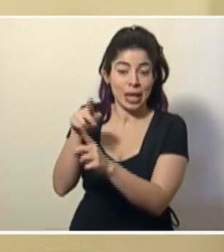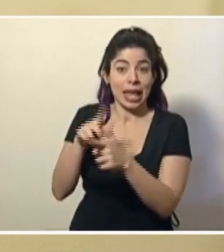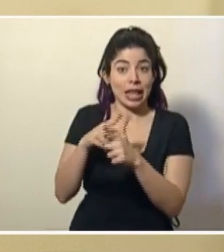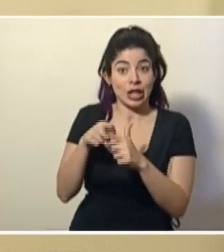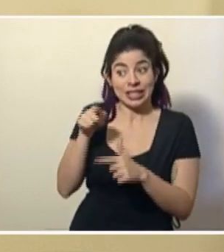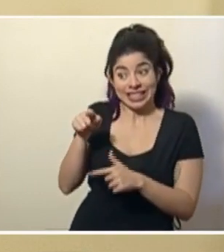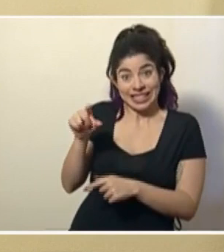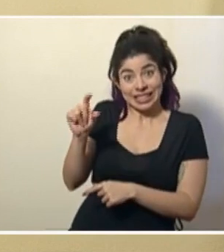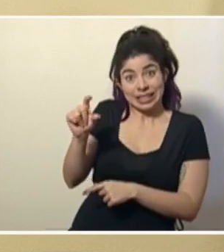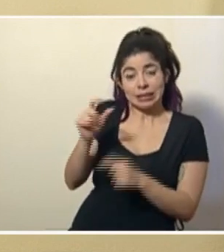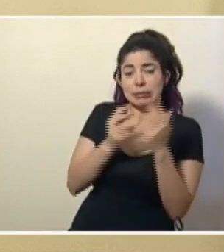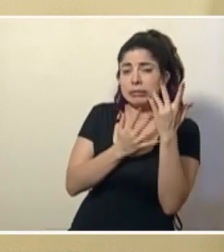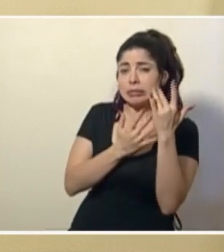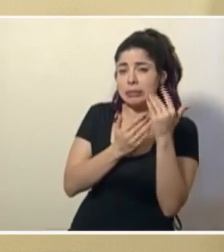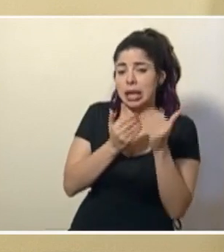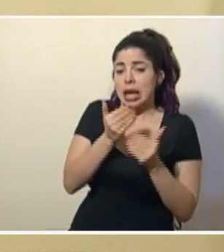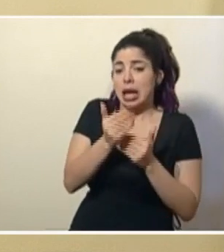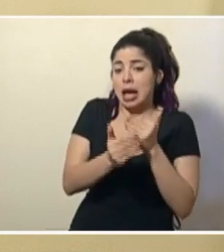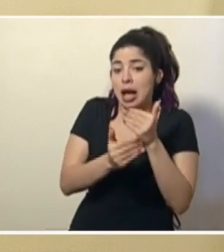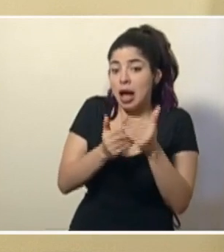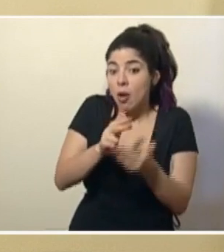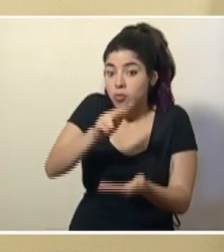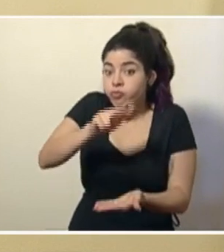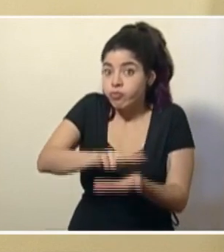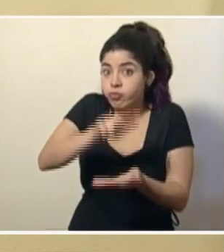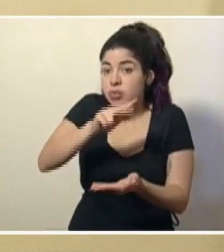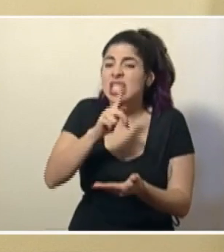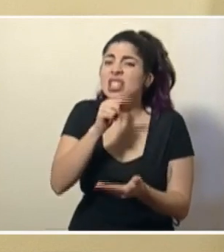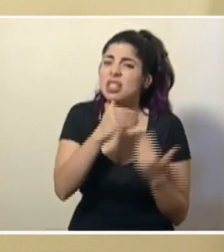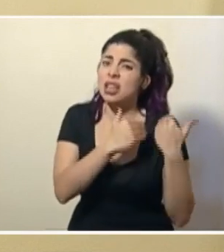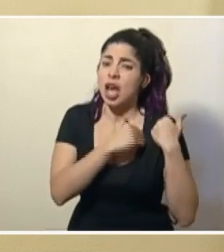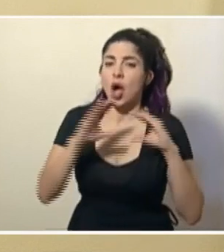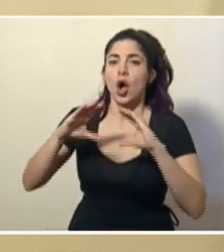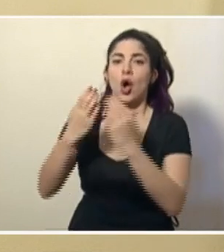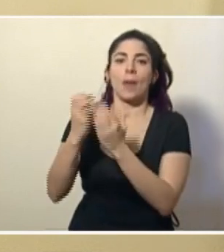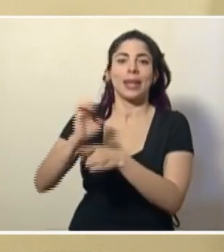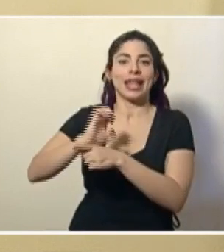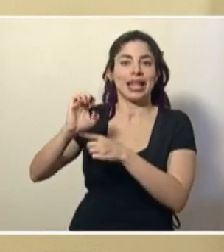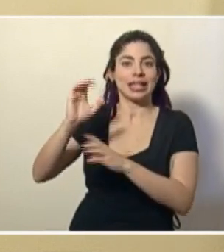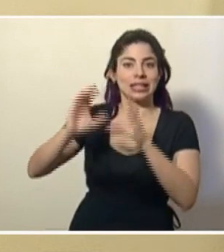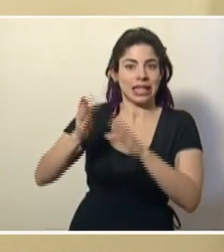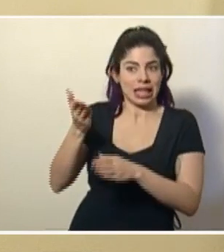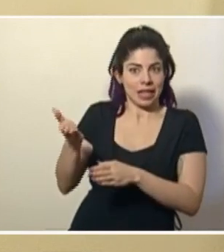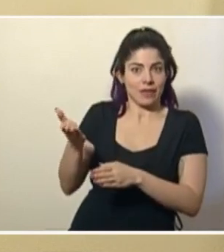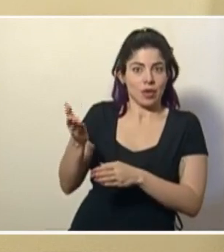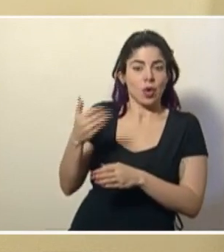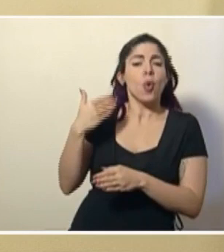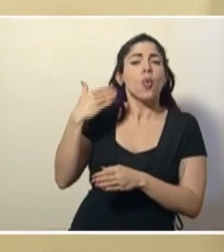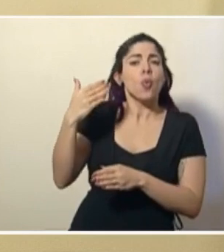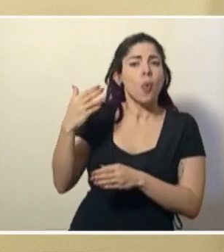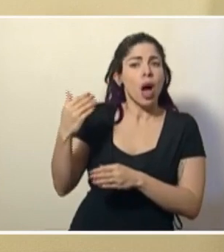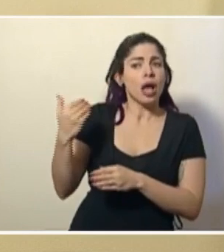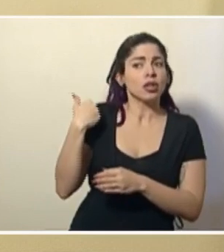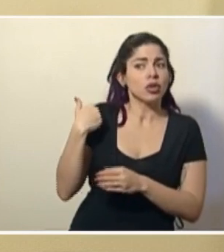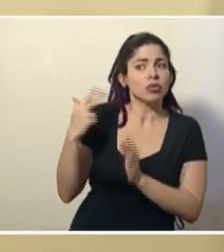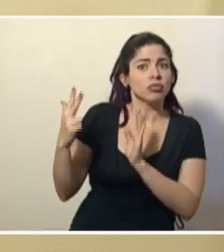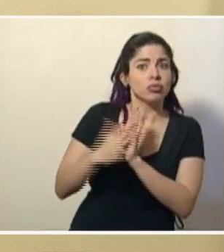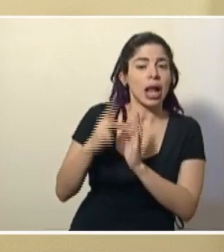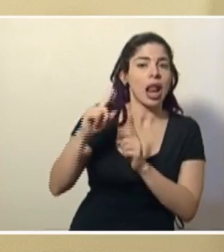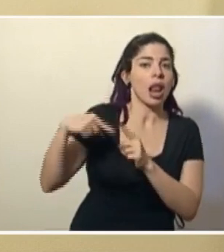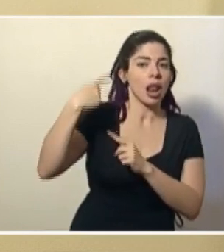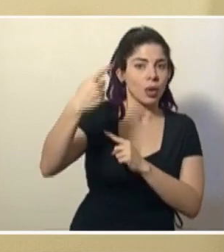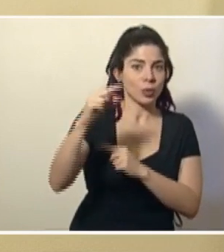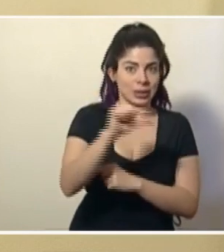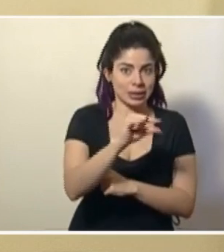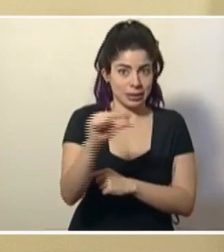se logre concretar ya la aprobación por parte del Comité Ético Científico para la semana entrante. Lo que seguiría